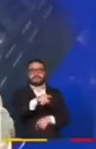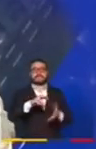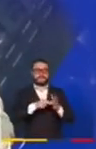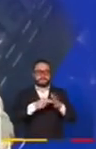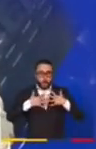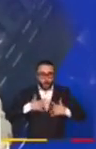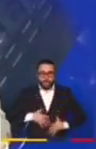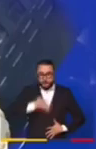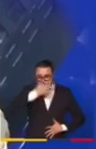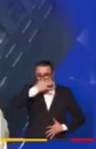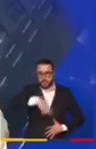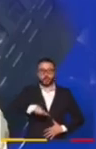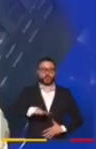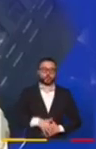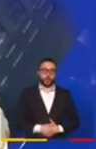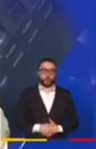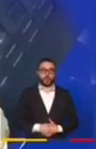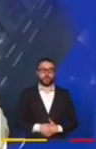uniforme.